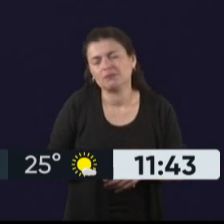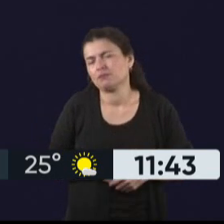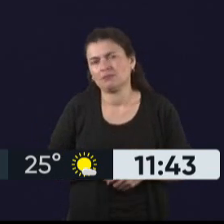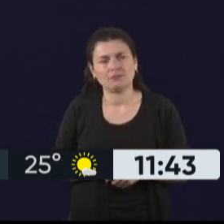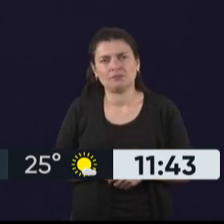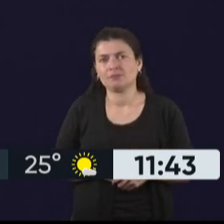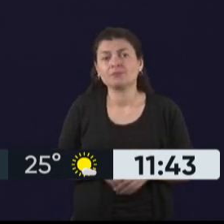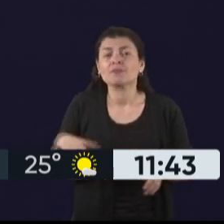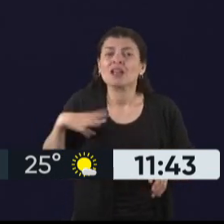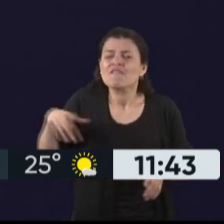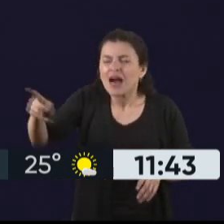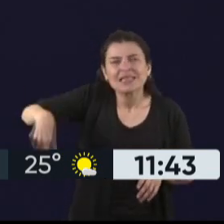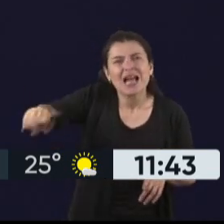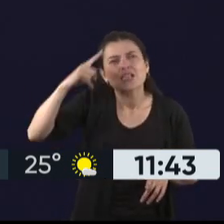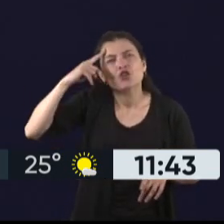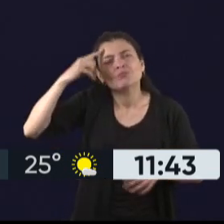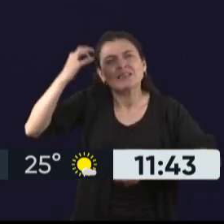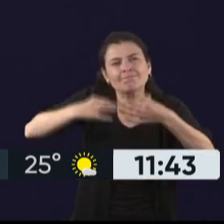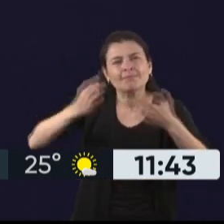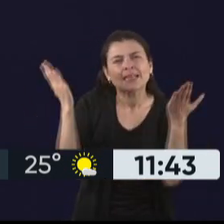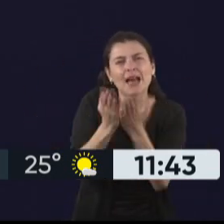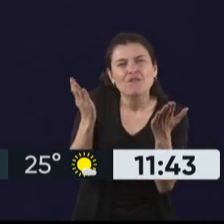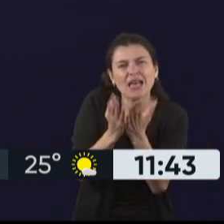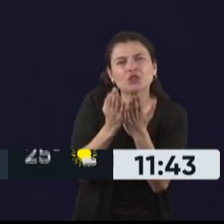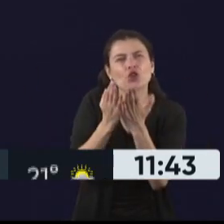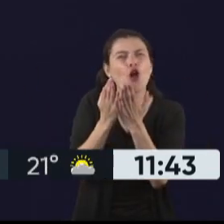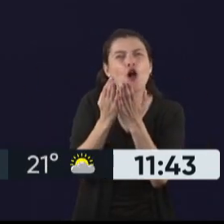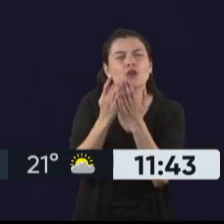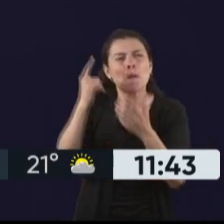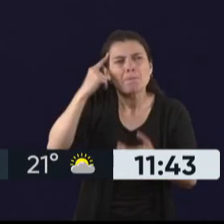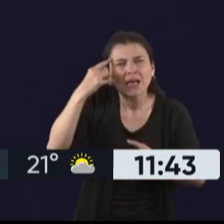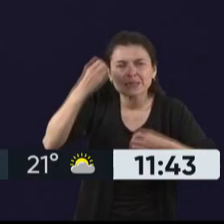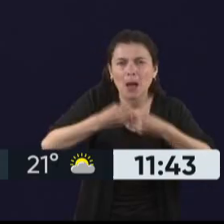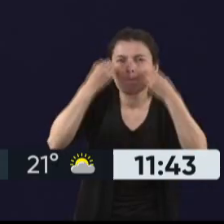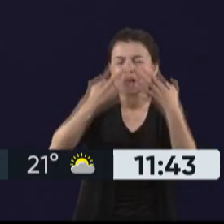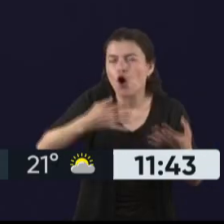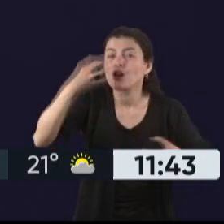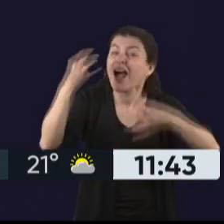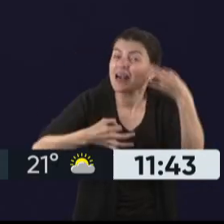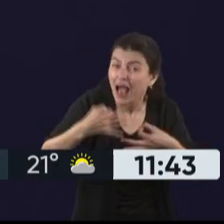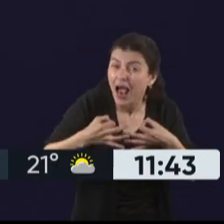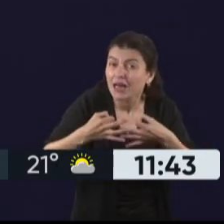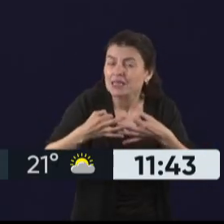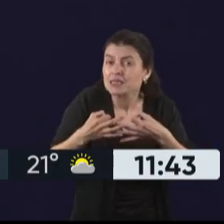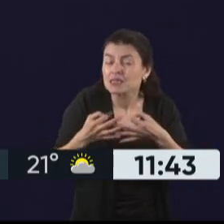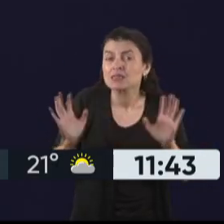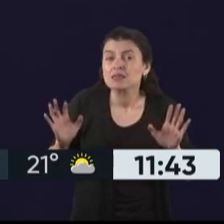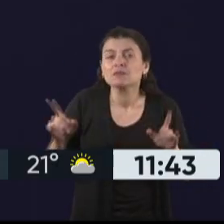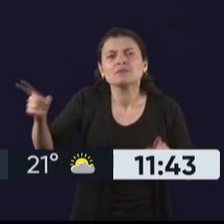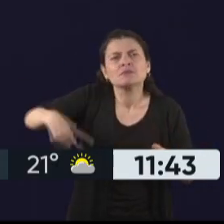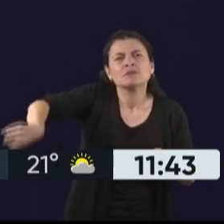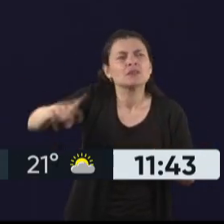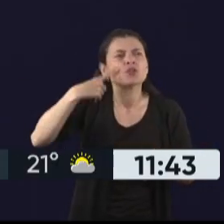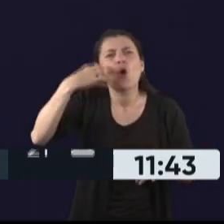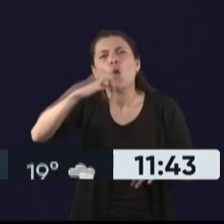la reflexión, que no estaría mal y que sería de una grandeza pocas veces vista en la dirigencia política, lo único que